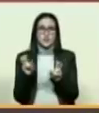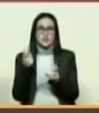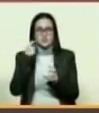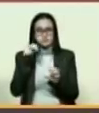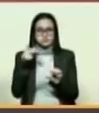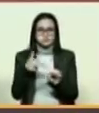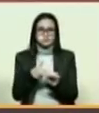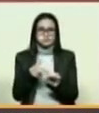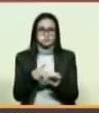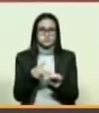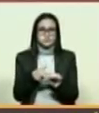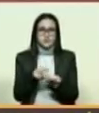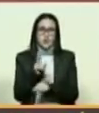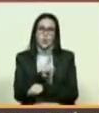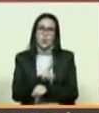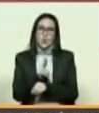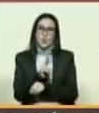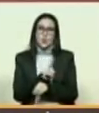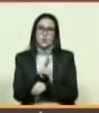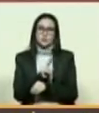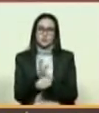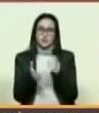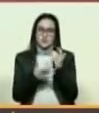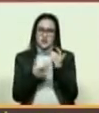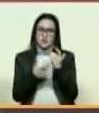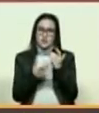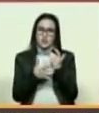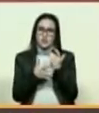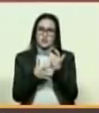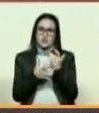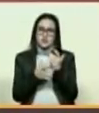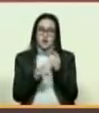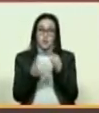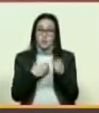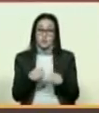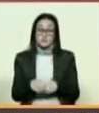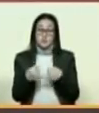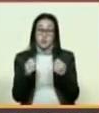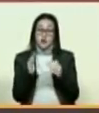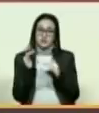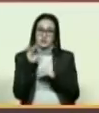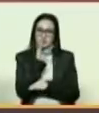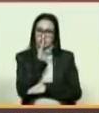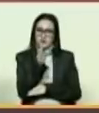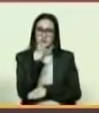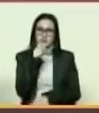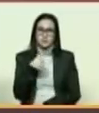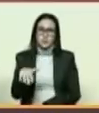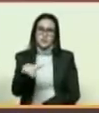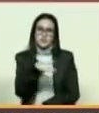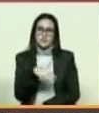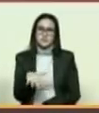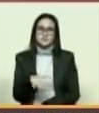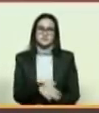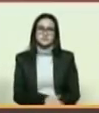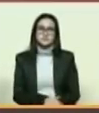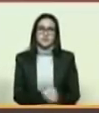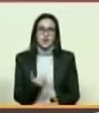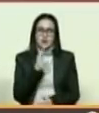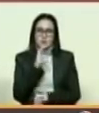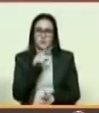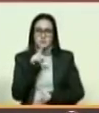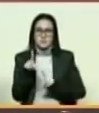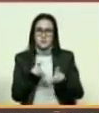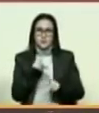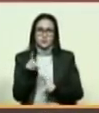Petro, el uso de tecnologías disruptivas para atender directamente a la población. Vamos a responder